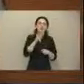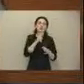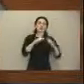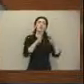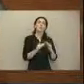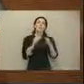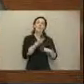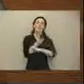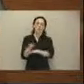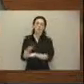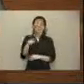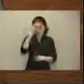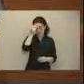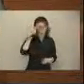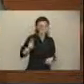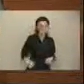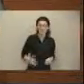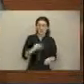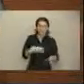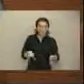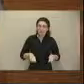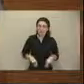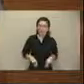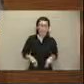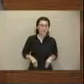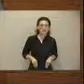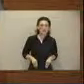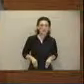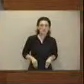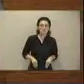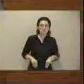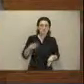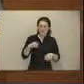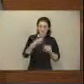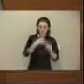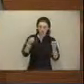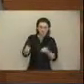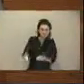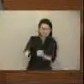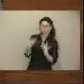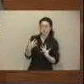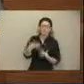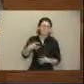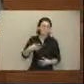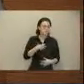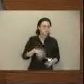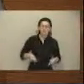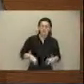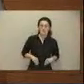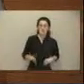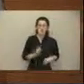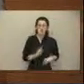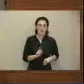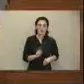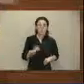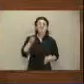Sinceramente, yo creo que los profesionales no pueden admitir ese tipo de manifestaciones. Y lo que al final estamos pidiendo